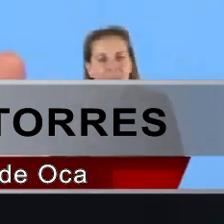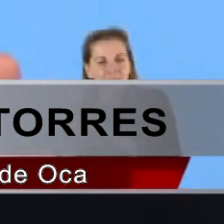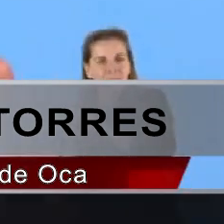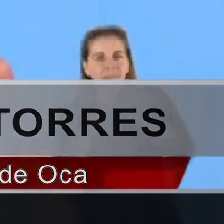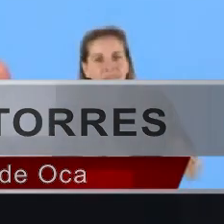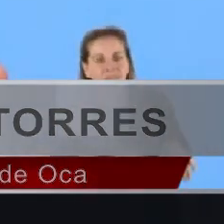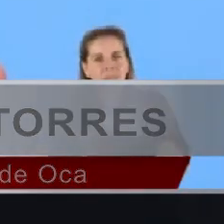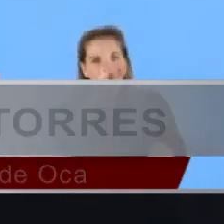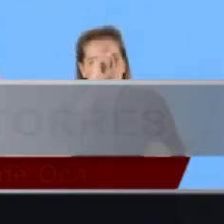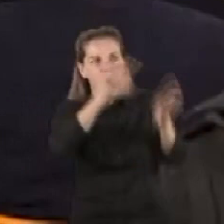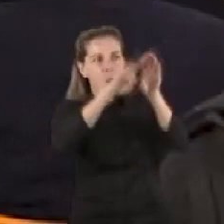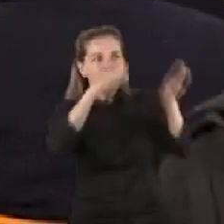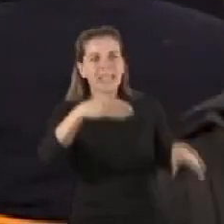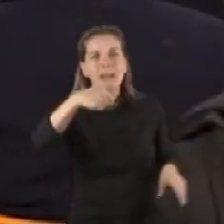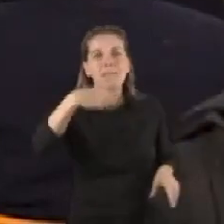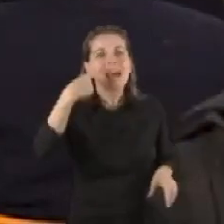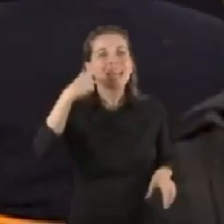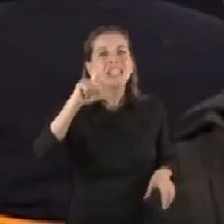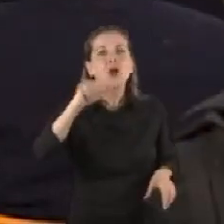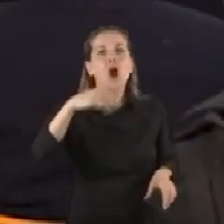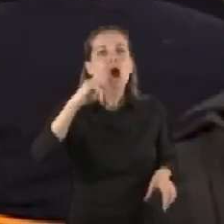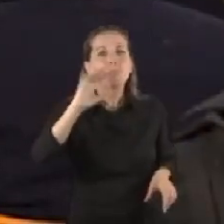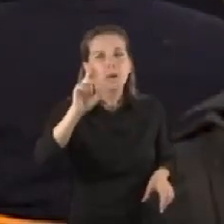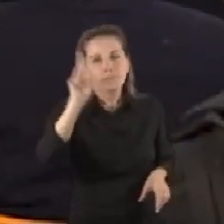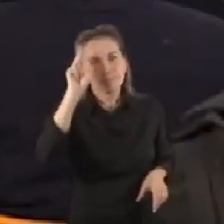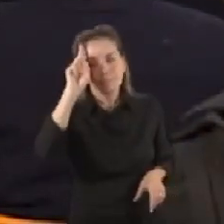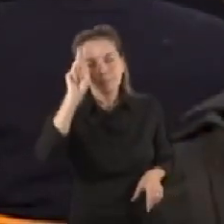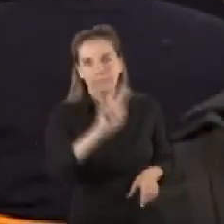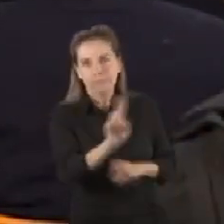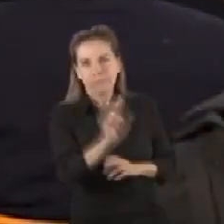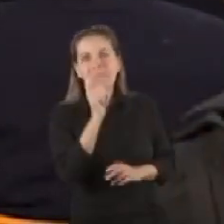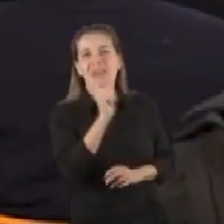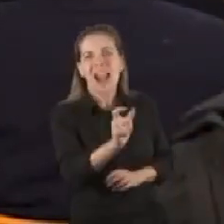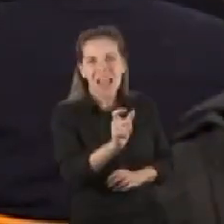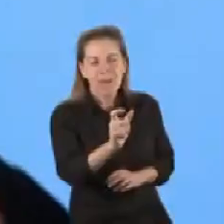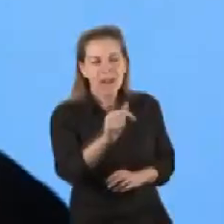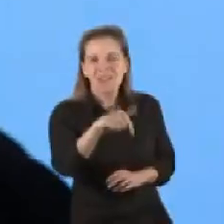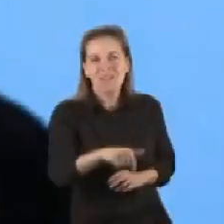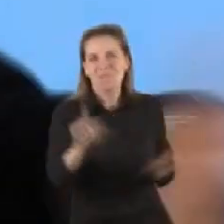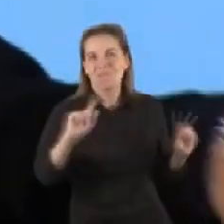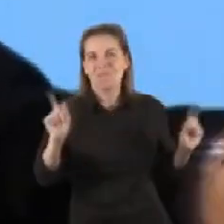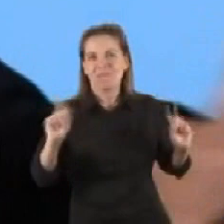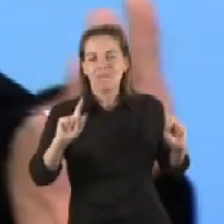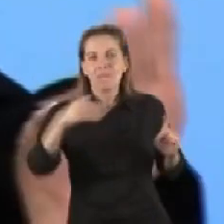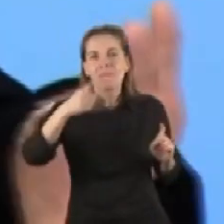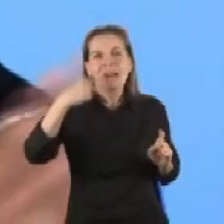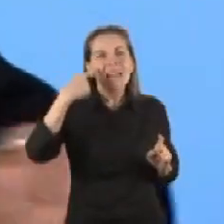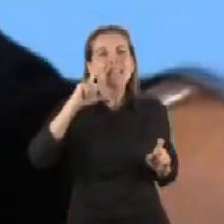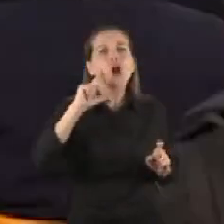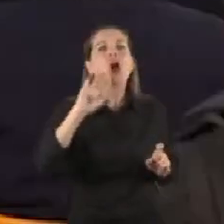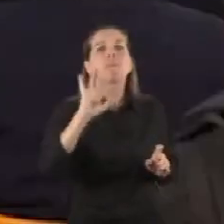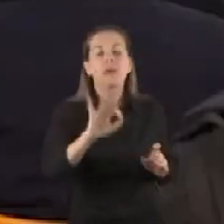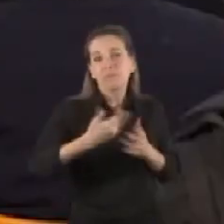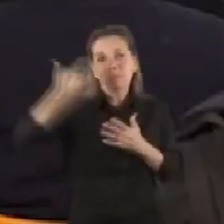manicomio. Permítanme usar esa palabra, aunque sé que políticamente hoy no es correcto usarla. Pero encerrarlos allí y